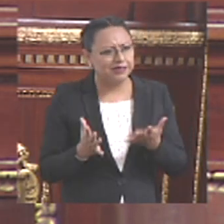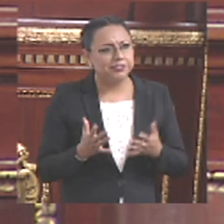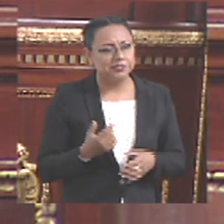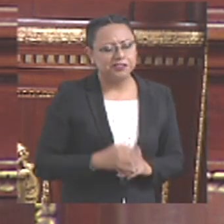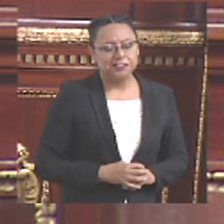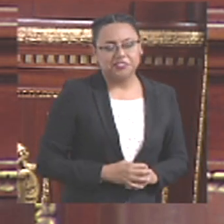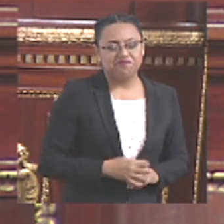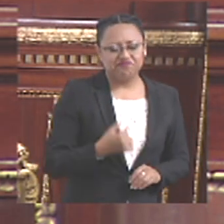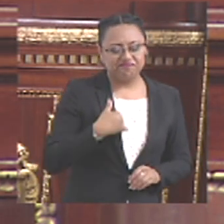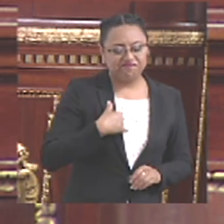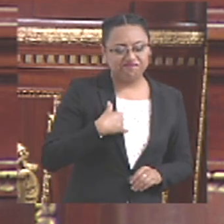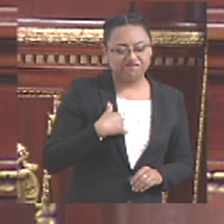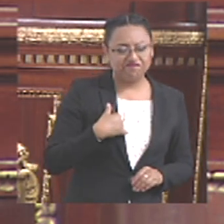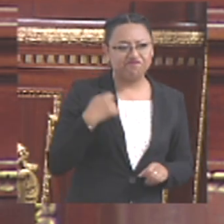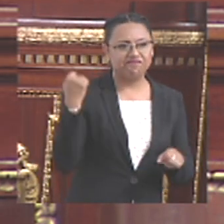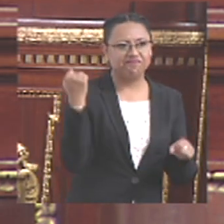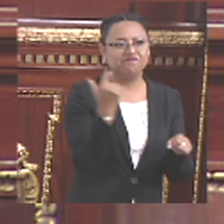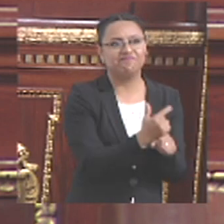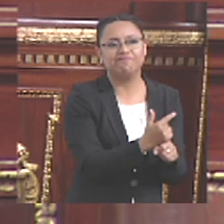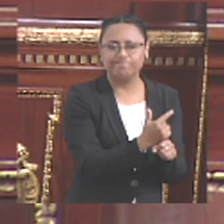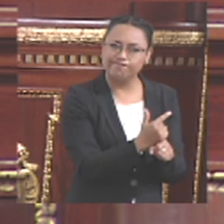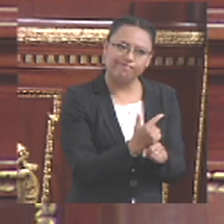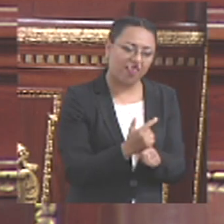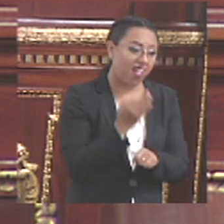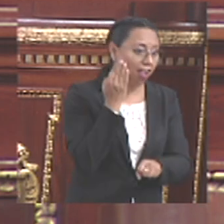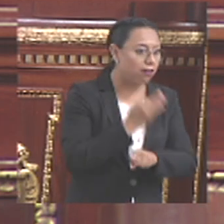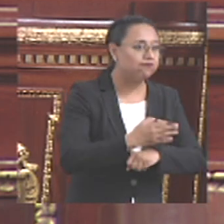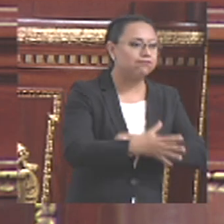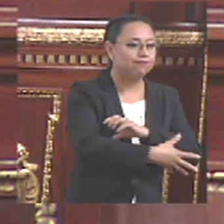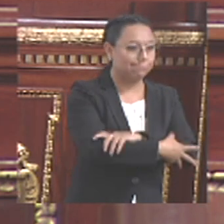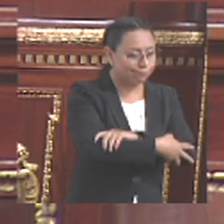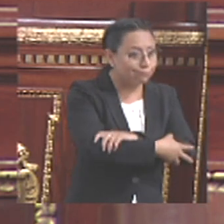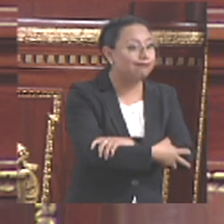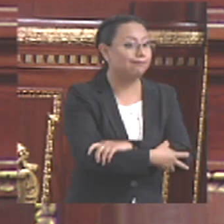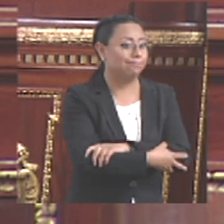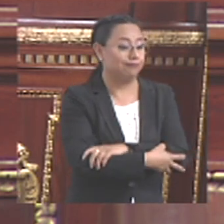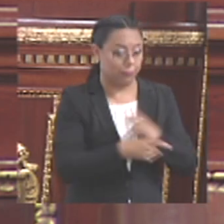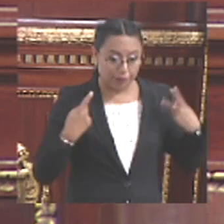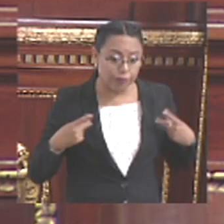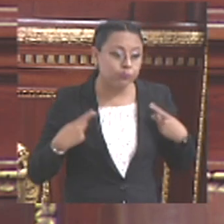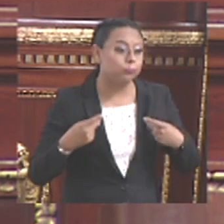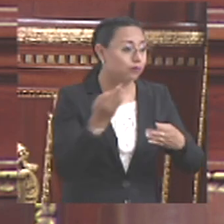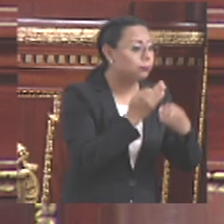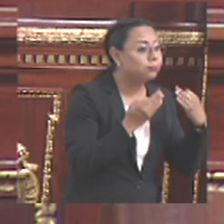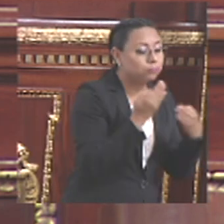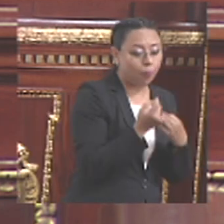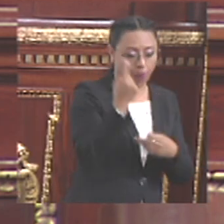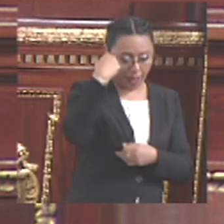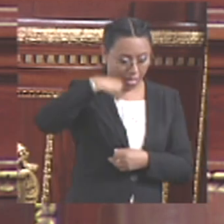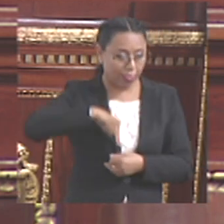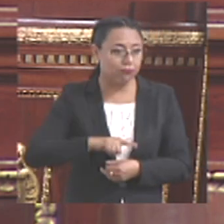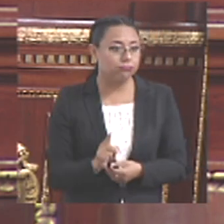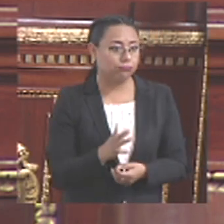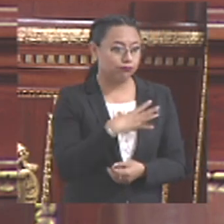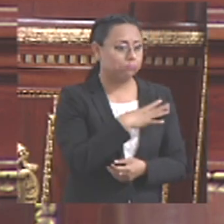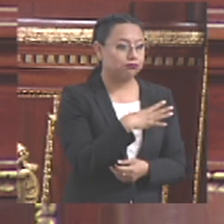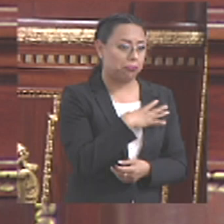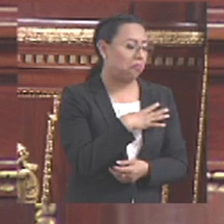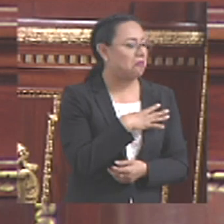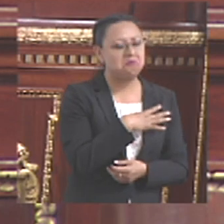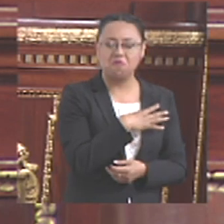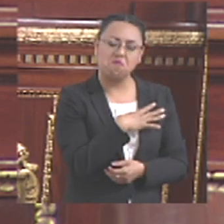no está tan latente, desafortunadamente, en el ánimo y en el humor de las y de los